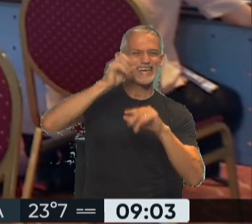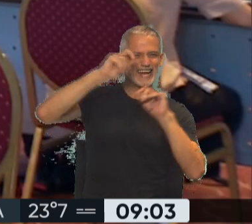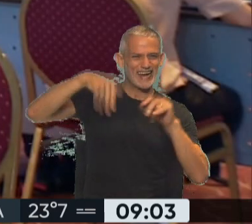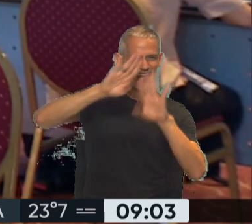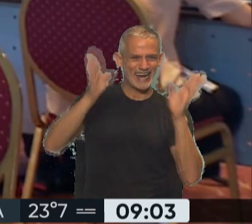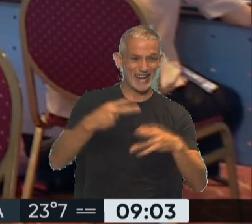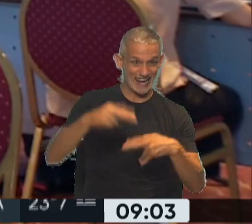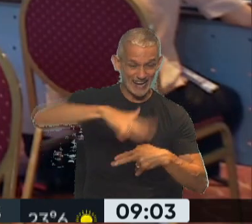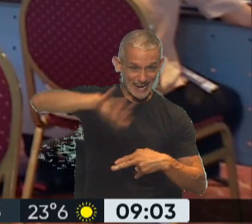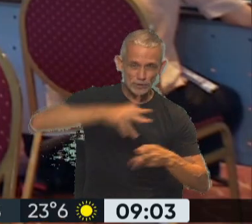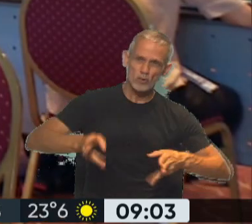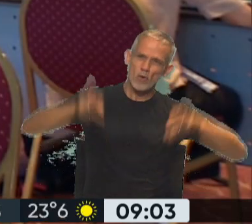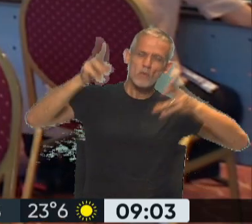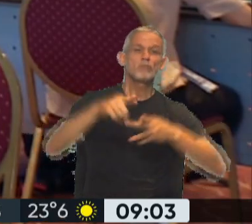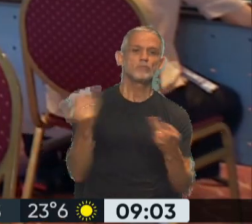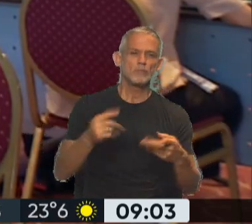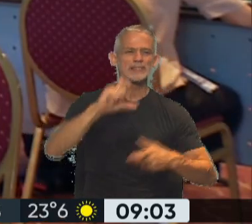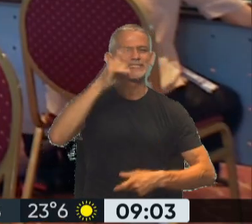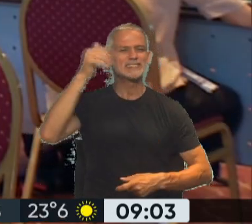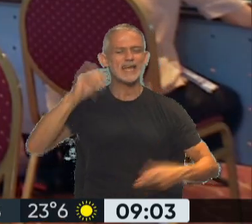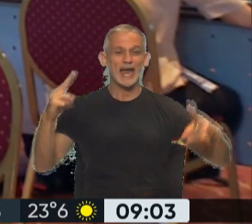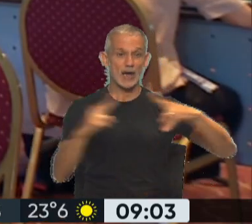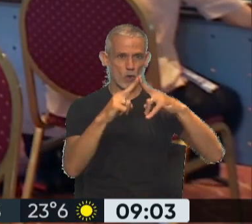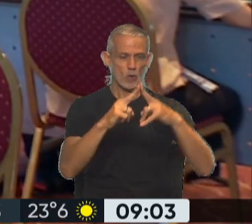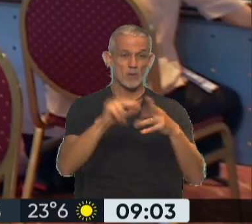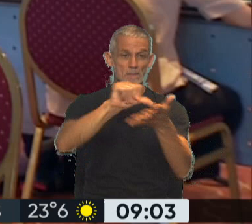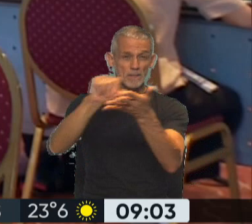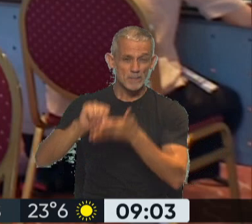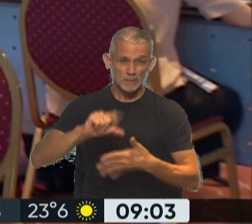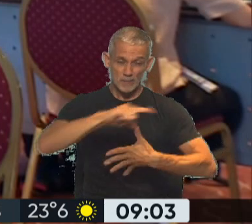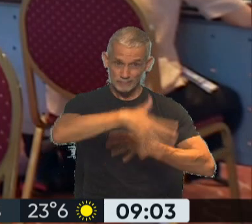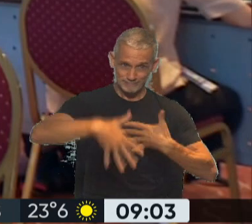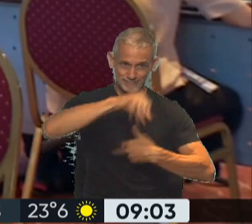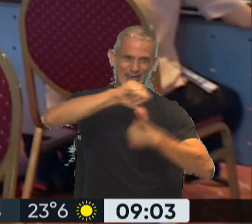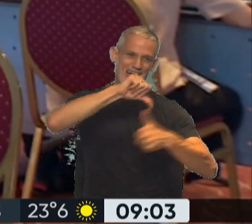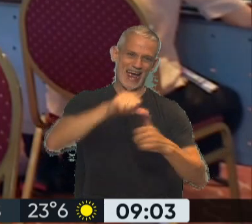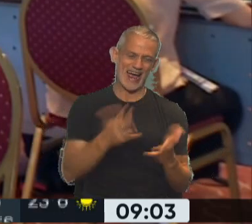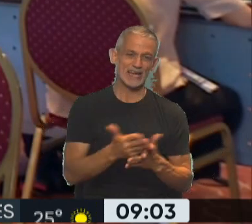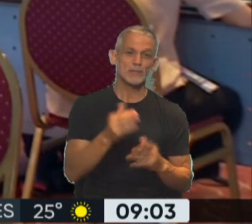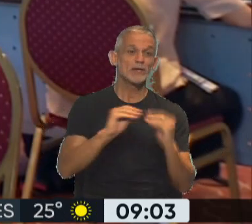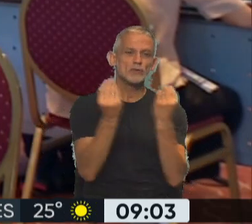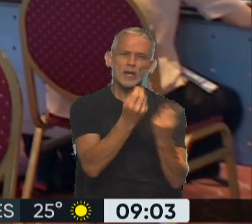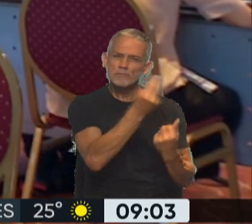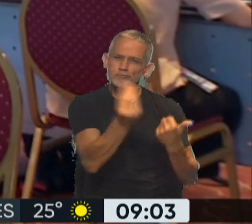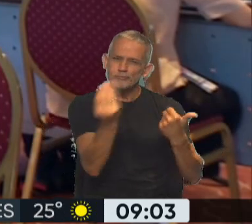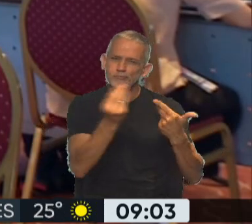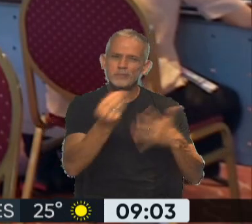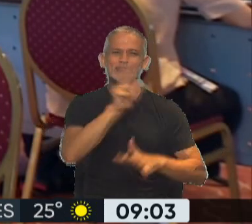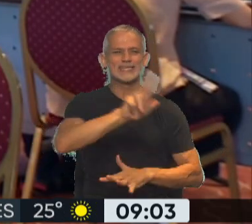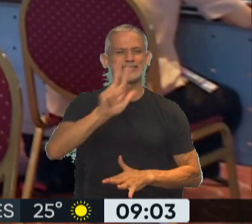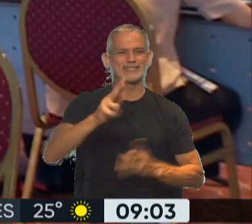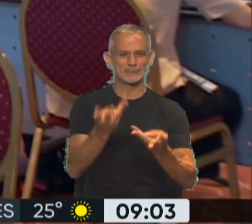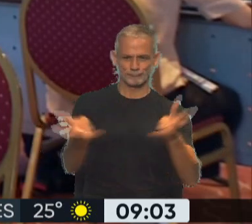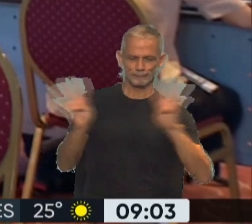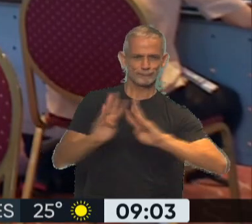Aires esta cumbre de la celac esta Cumbre que reúne a países de latinoamérica y también del Caribe con sus 33 representantes miembros